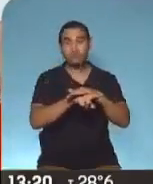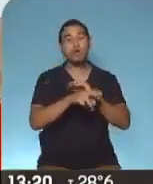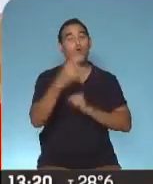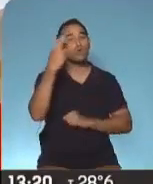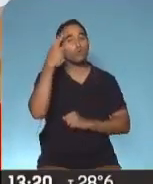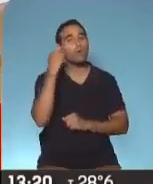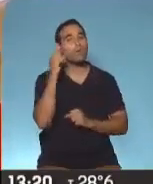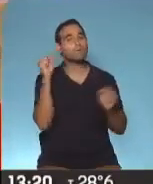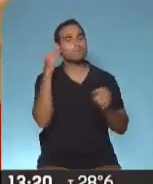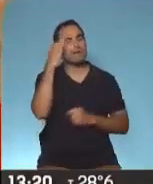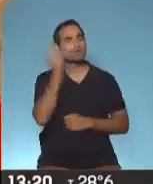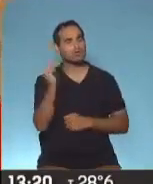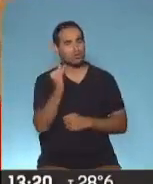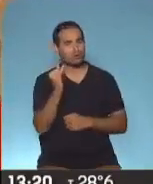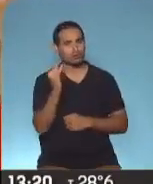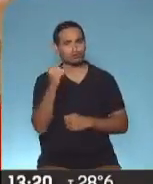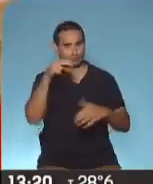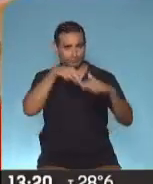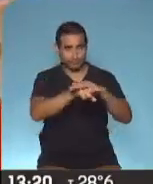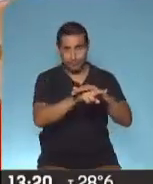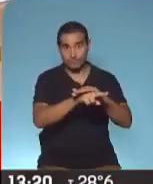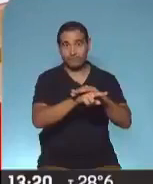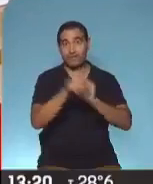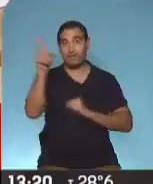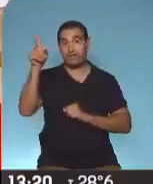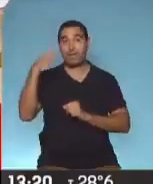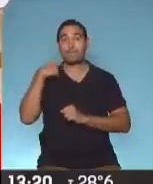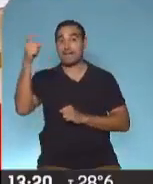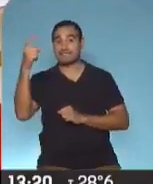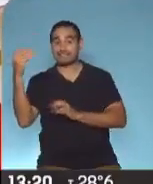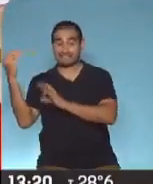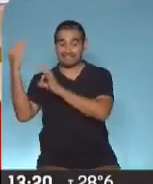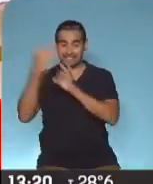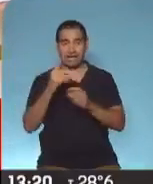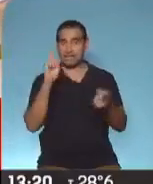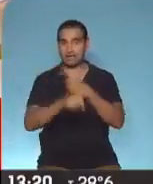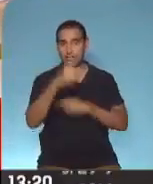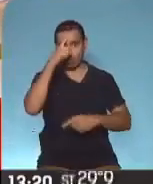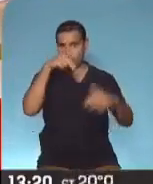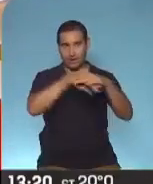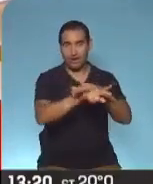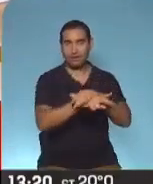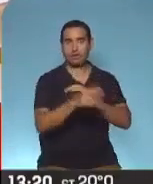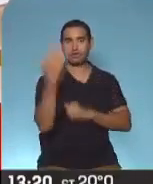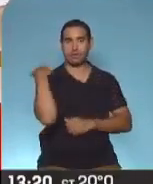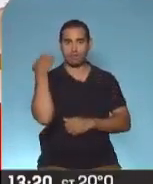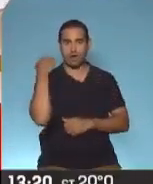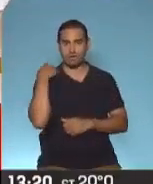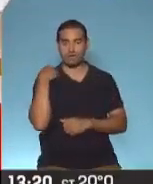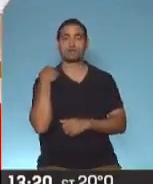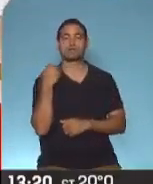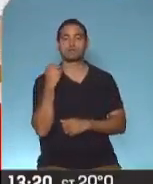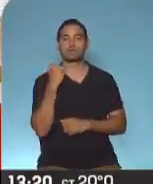de marzo pasado, directamente a su regreso de España, con una neumonía bilateral. Esto se